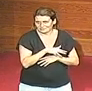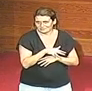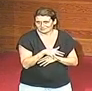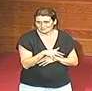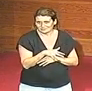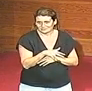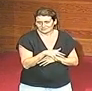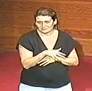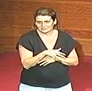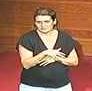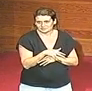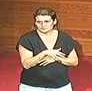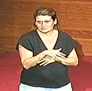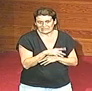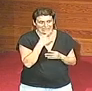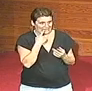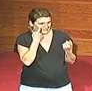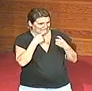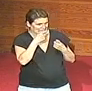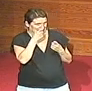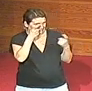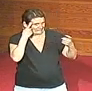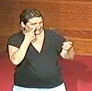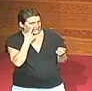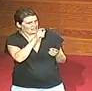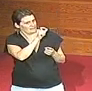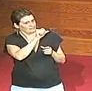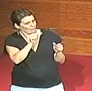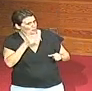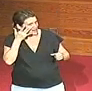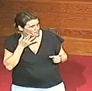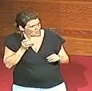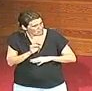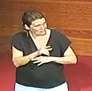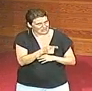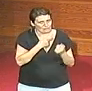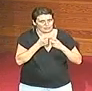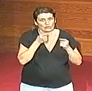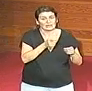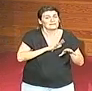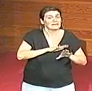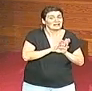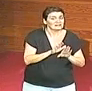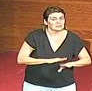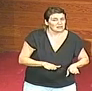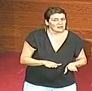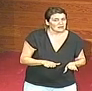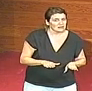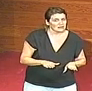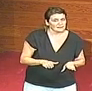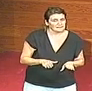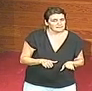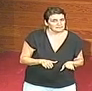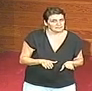transparente a quienes nos leen o nos escuchan. Y ya solo para terminar, creo que también